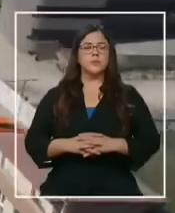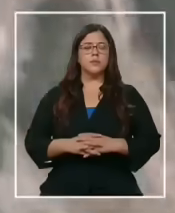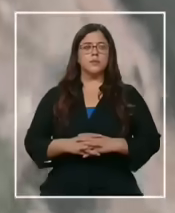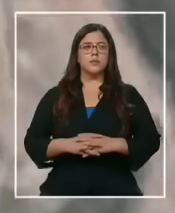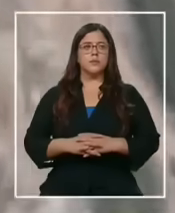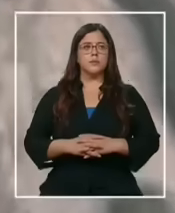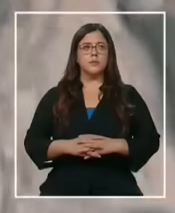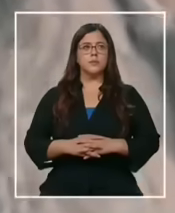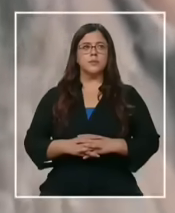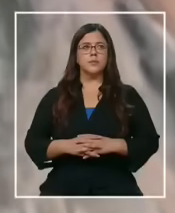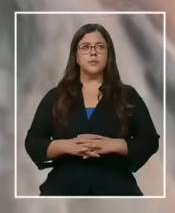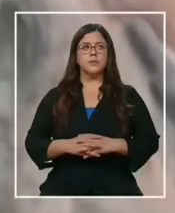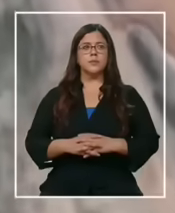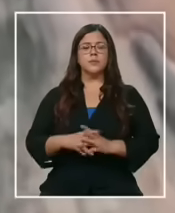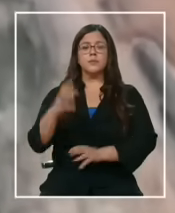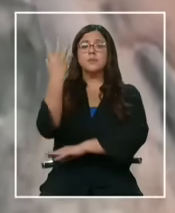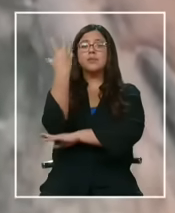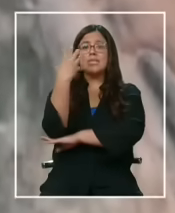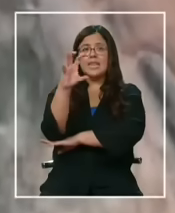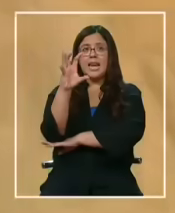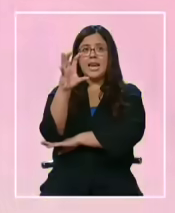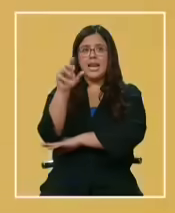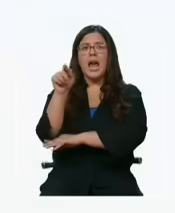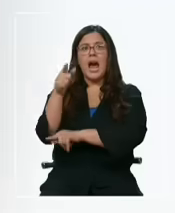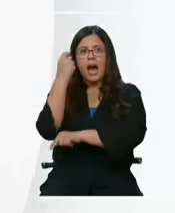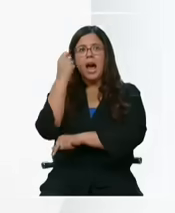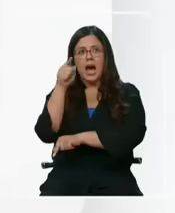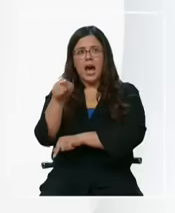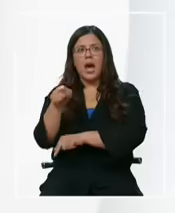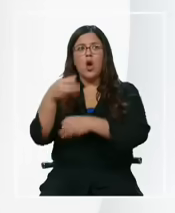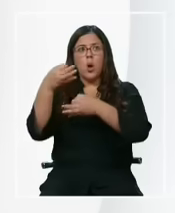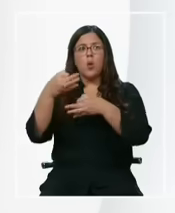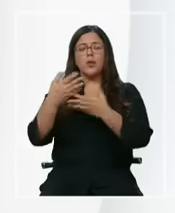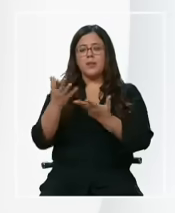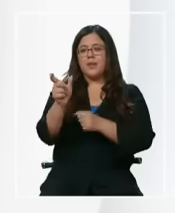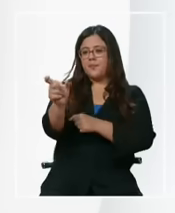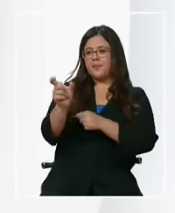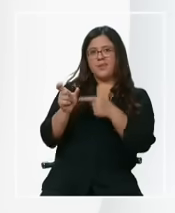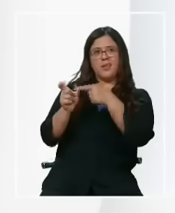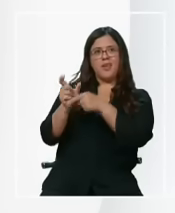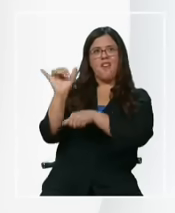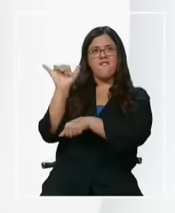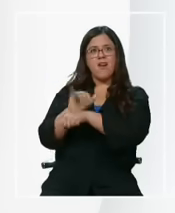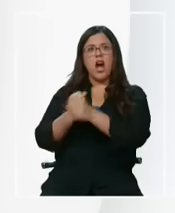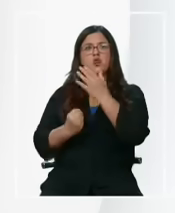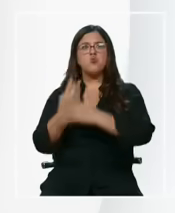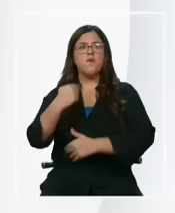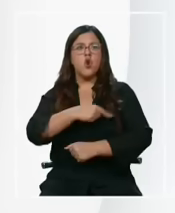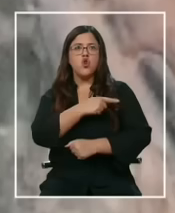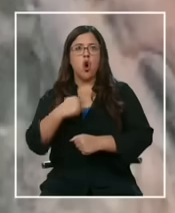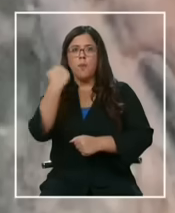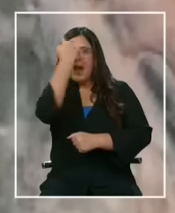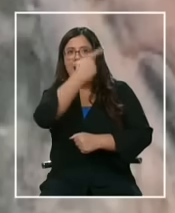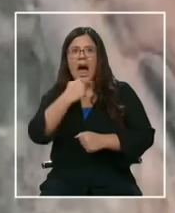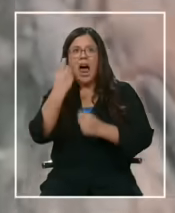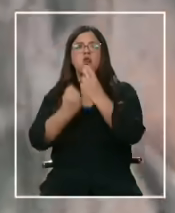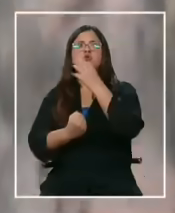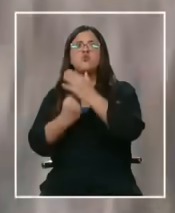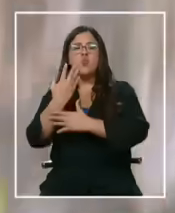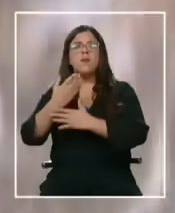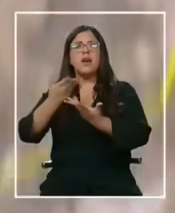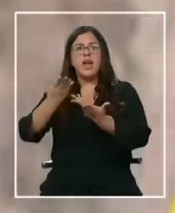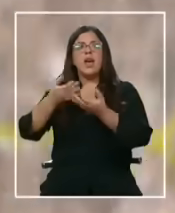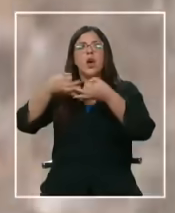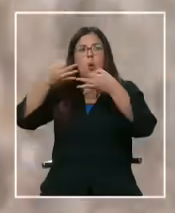detenidos en La Serena se volvió a saber de él imprimió este dni falso nuevo nombre y nueva apariencia listo para